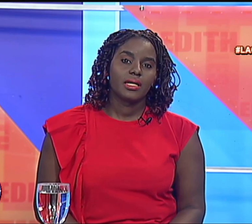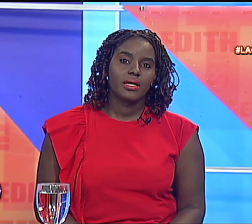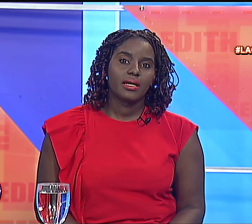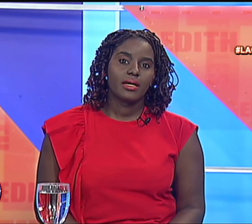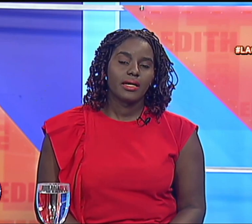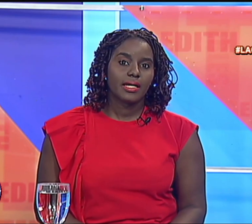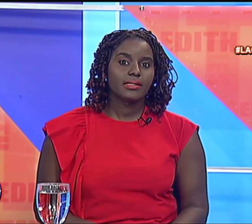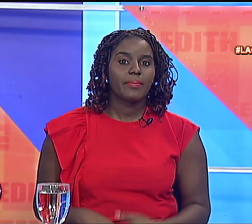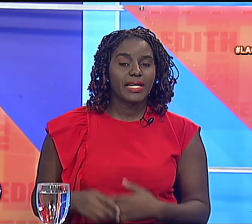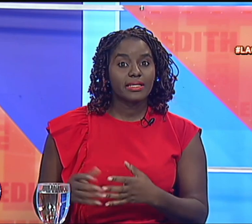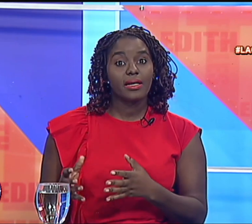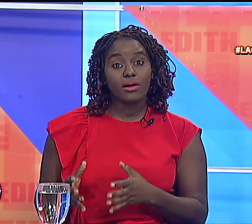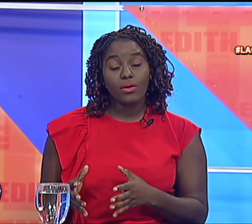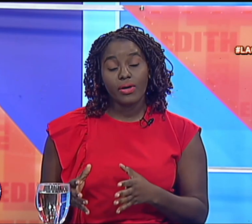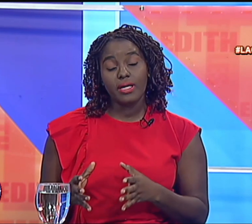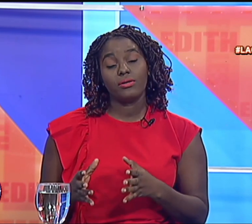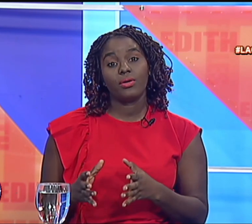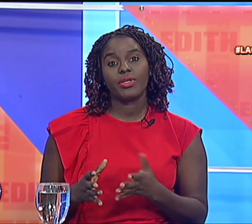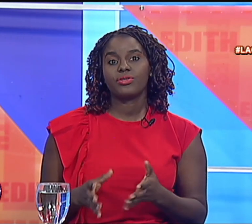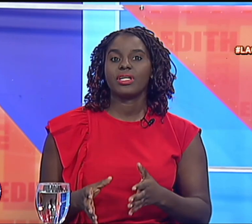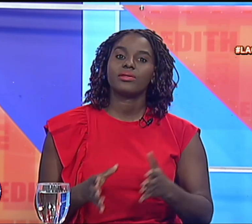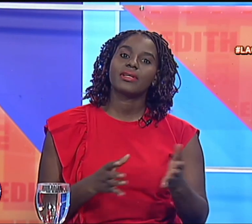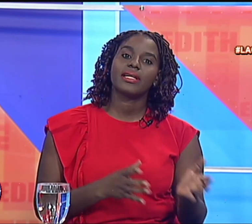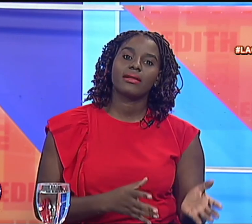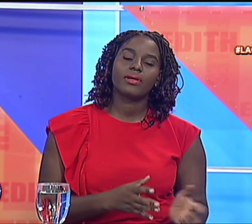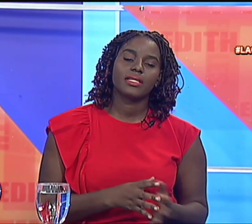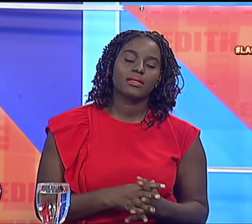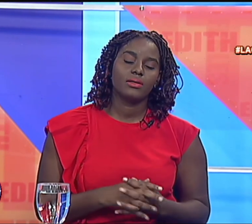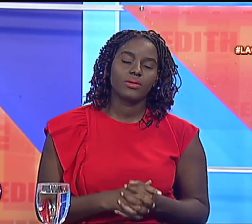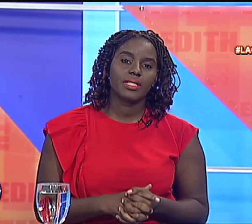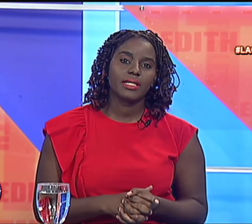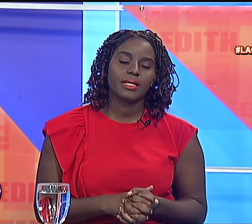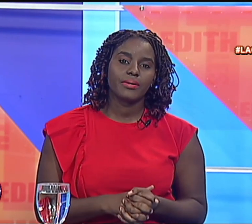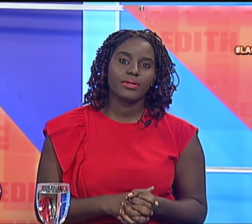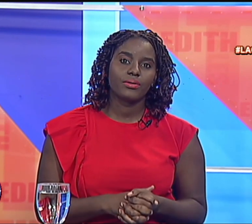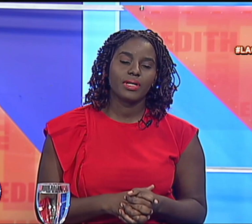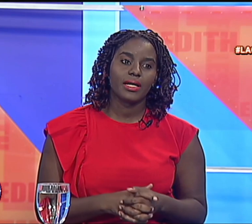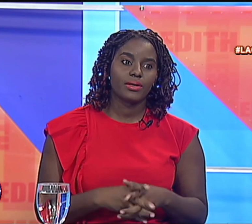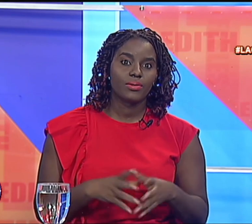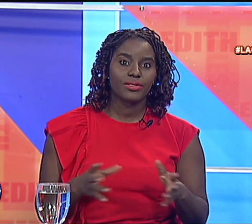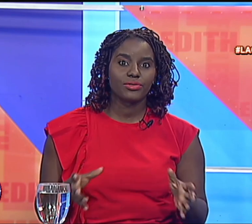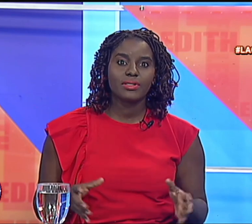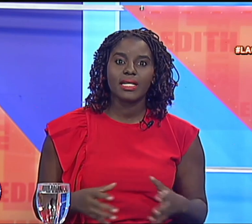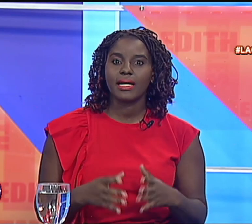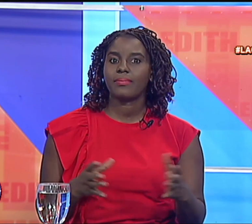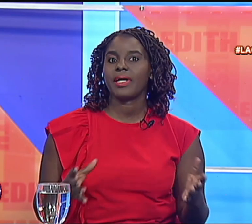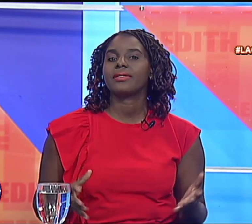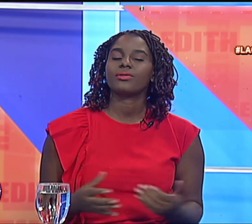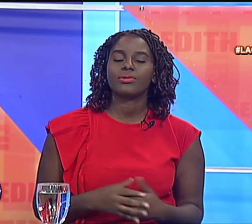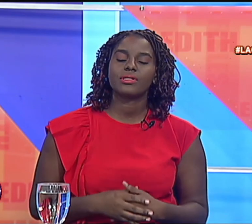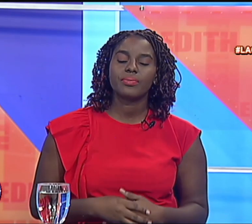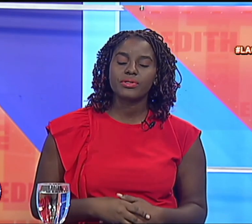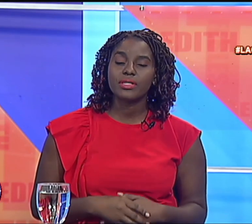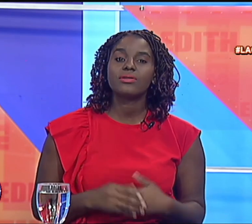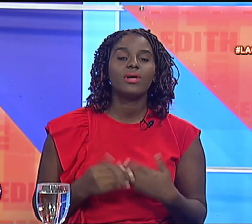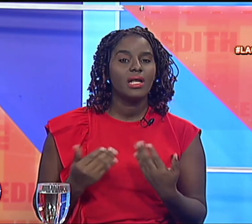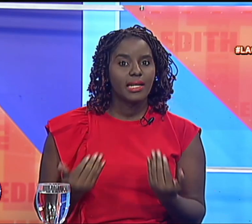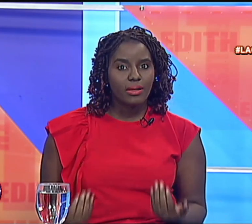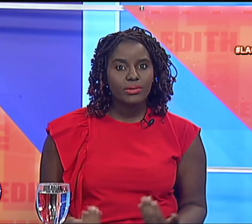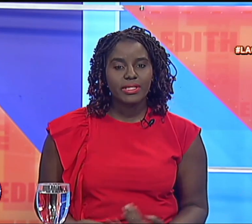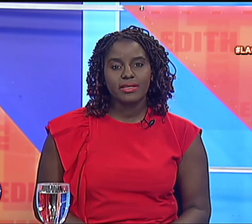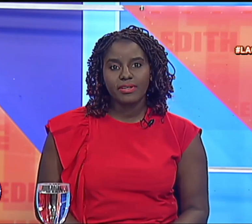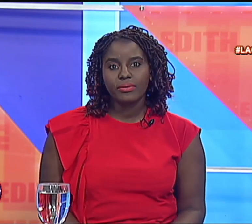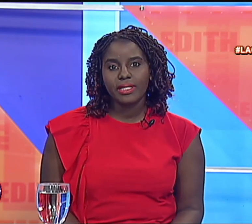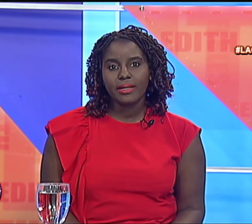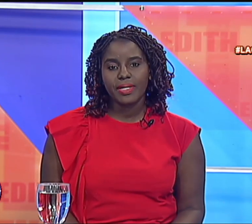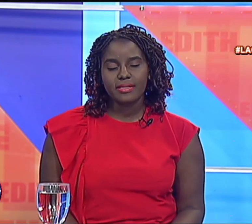que en esa parte la coge, no menos cierto es que lo que tiene que ver con la regulación de la campaña y todo este proceso, la Junta